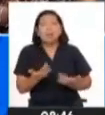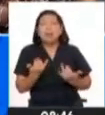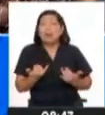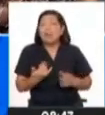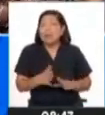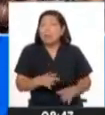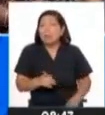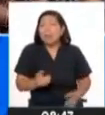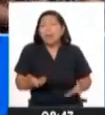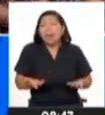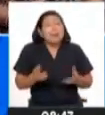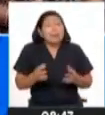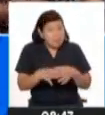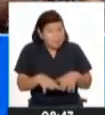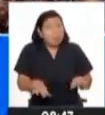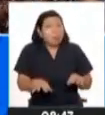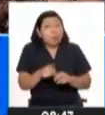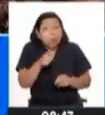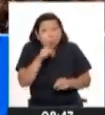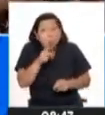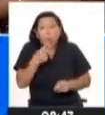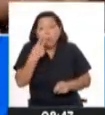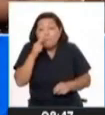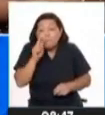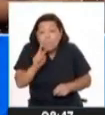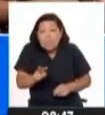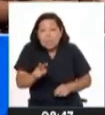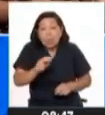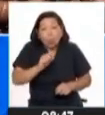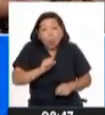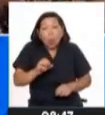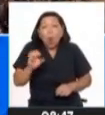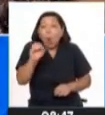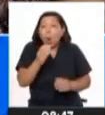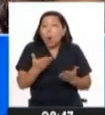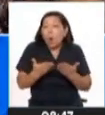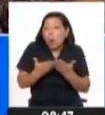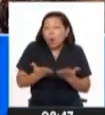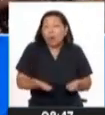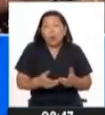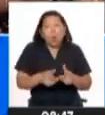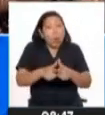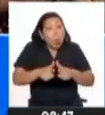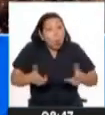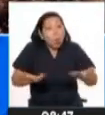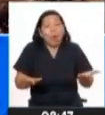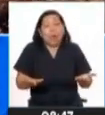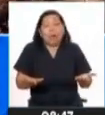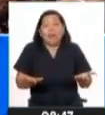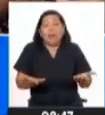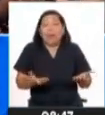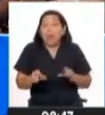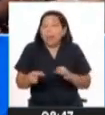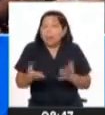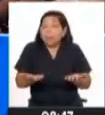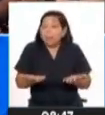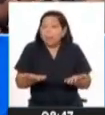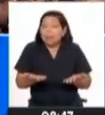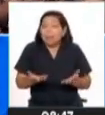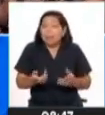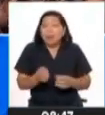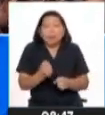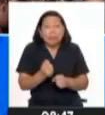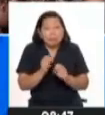manera. Entonces es importante que los padres, o ya sea en el colegio o en los lugares donde el niño ejerza cierta